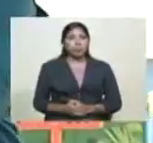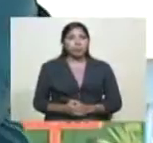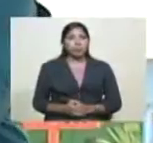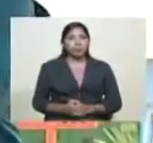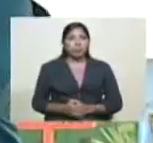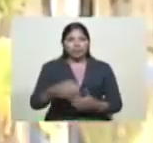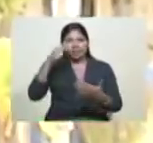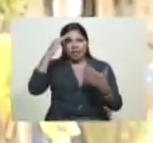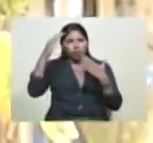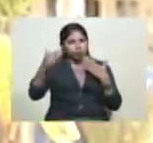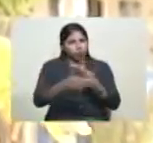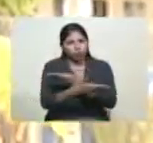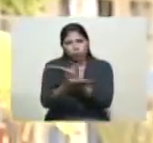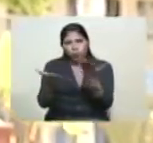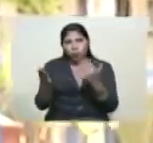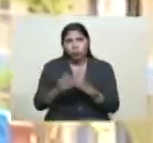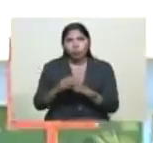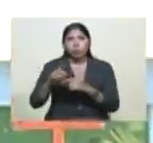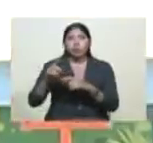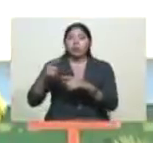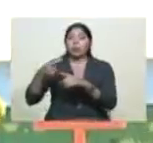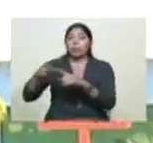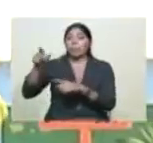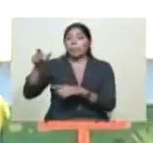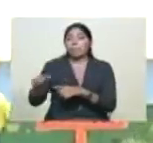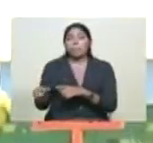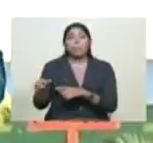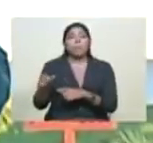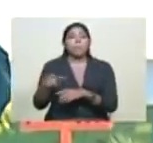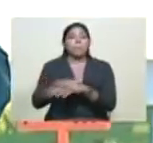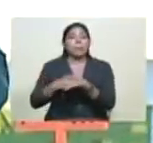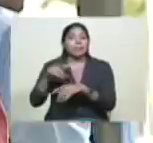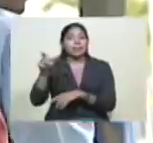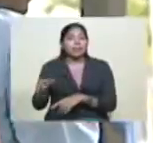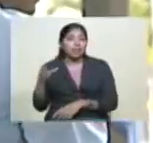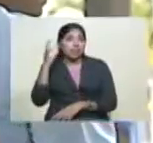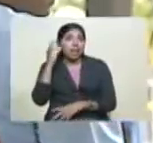Aizami, compañero Dante Rivas, ministra de Turismo.